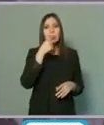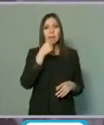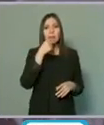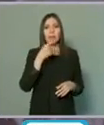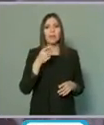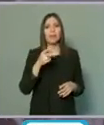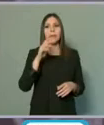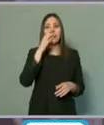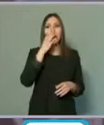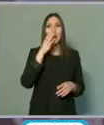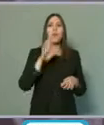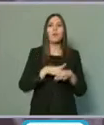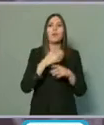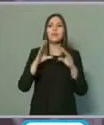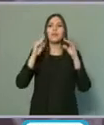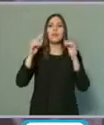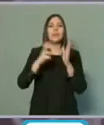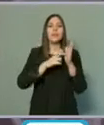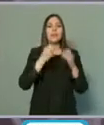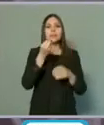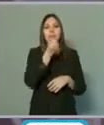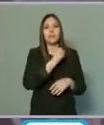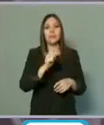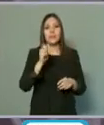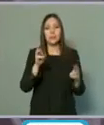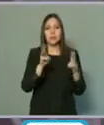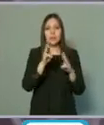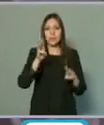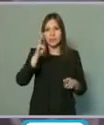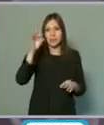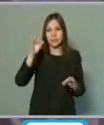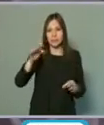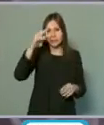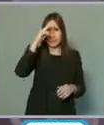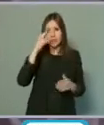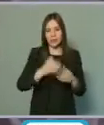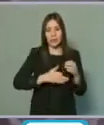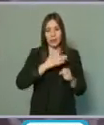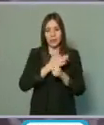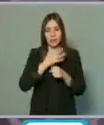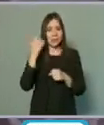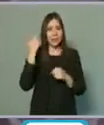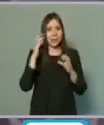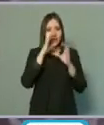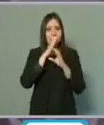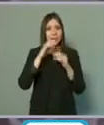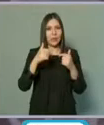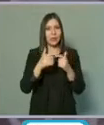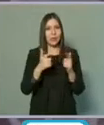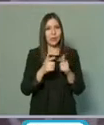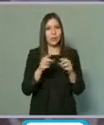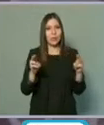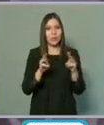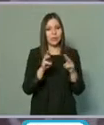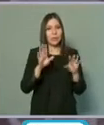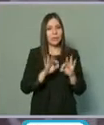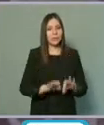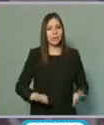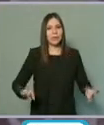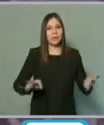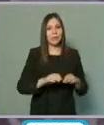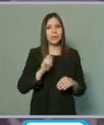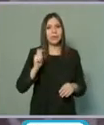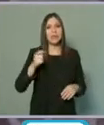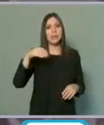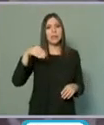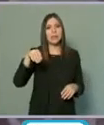camino de la buena música del regional mexicano y vienes a presentar un sencillo que es de una de las bandas más importantes también dentro de este género, que